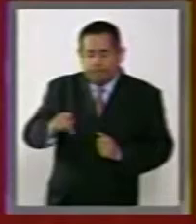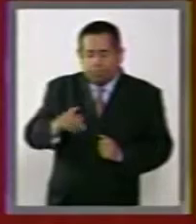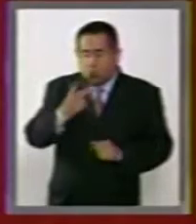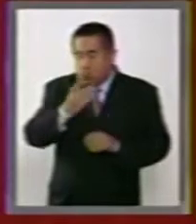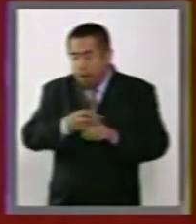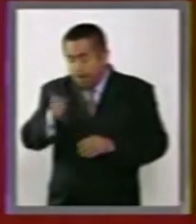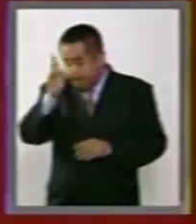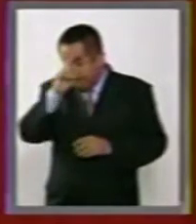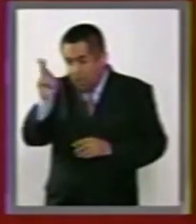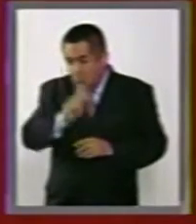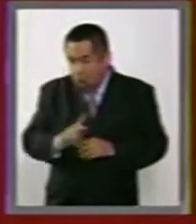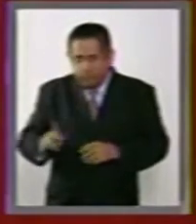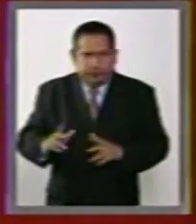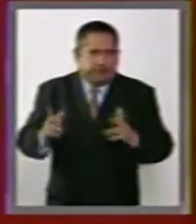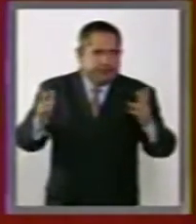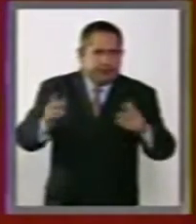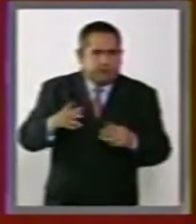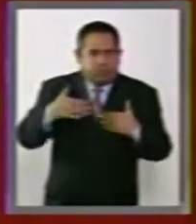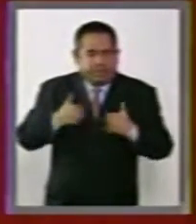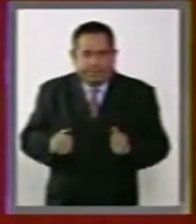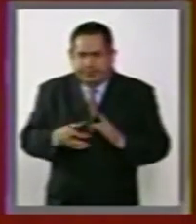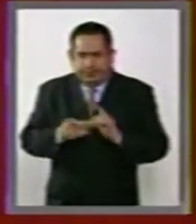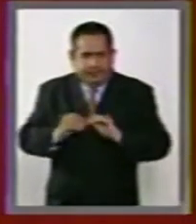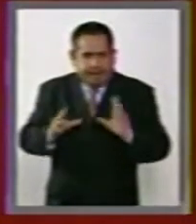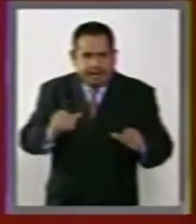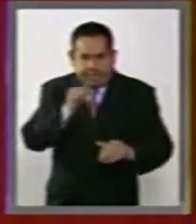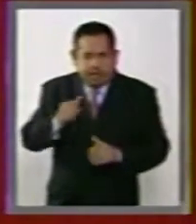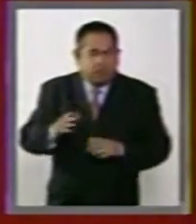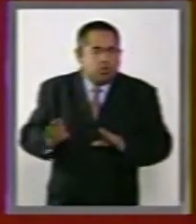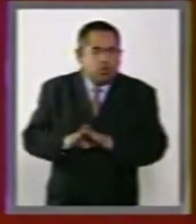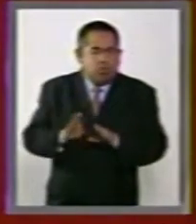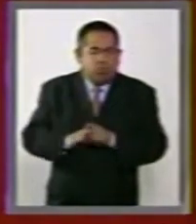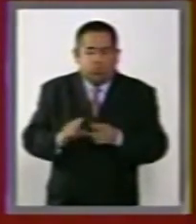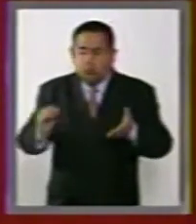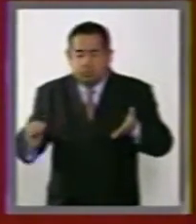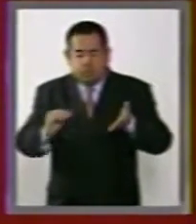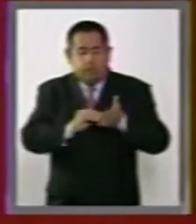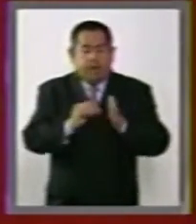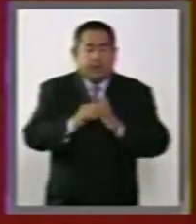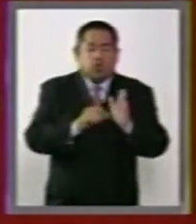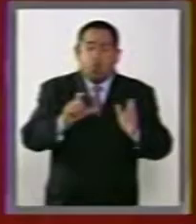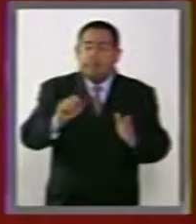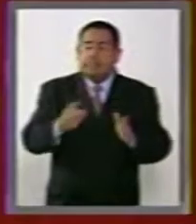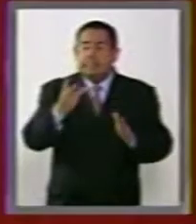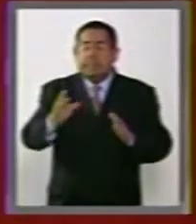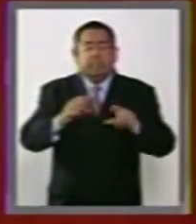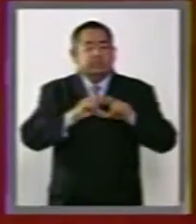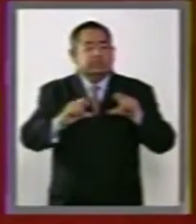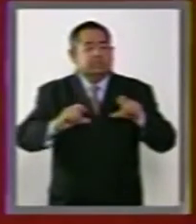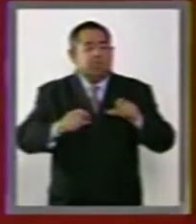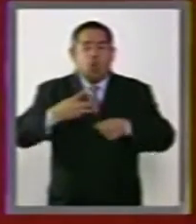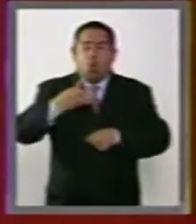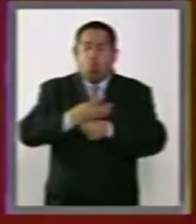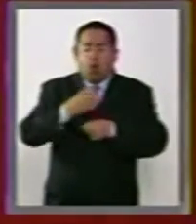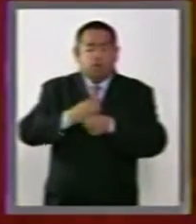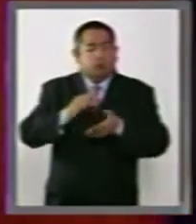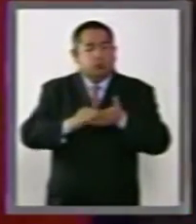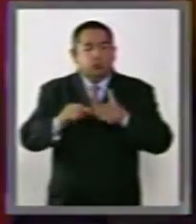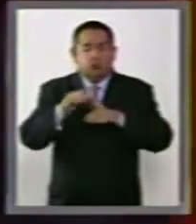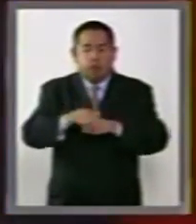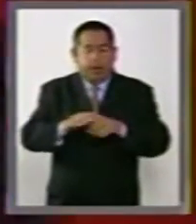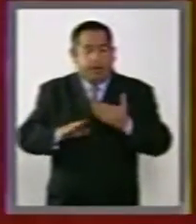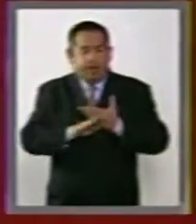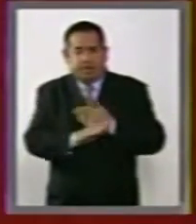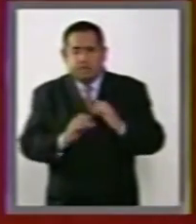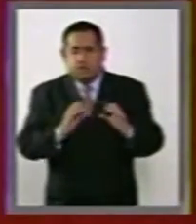peor, lo que es inexplicable, es la adición del artículo 23 dentro del título cuarto relativo a la